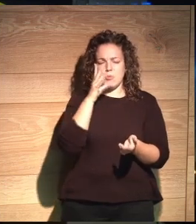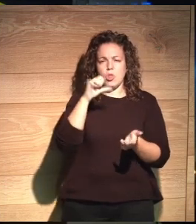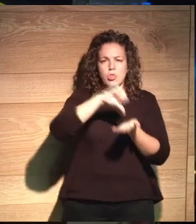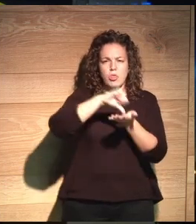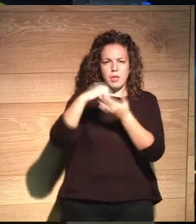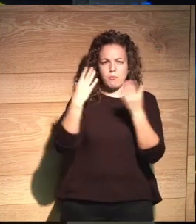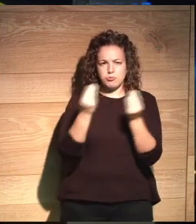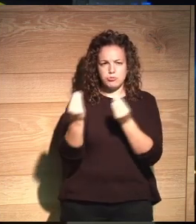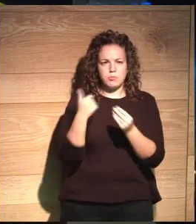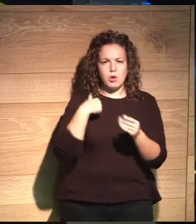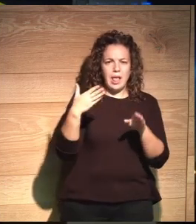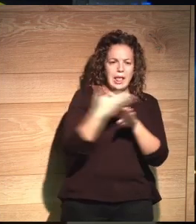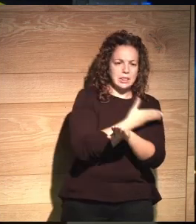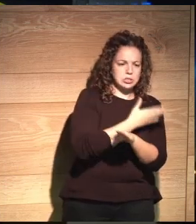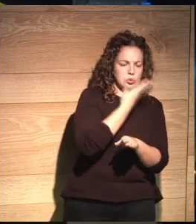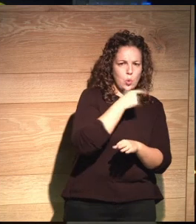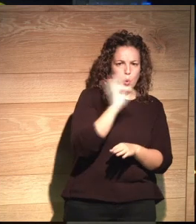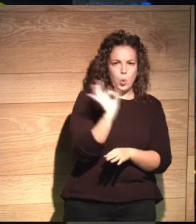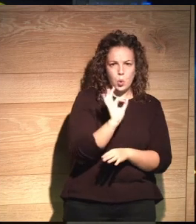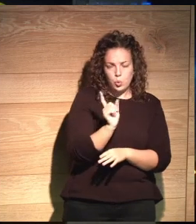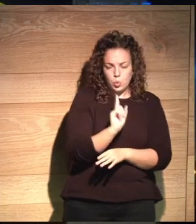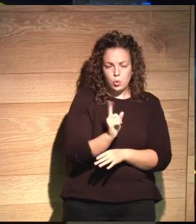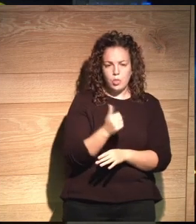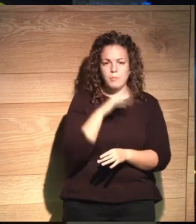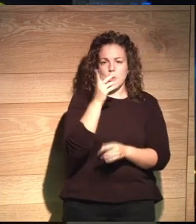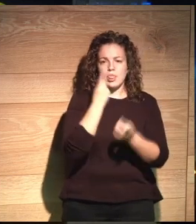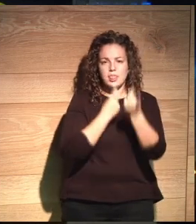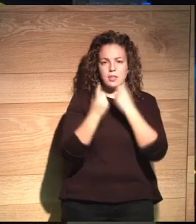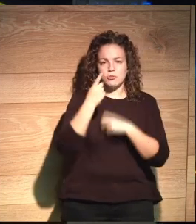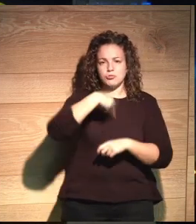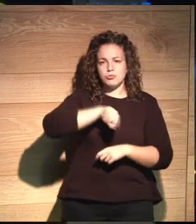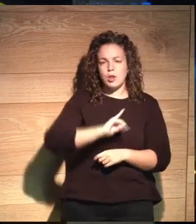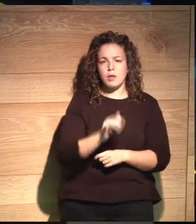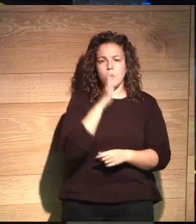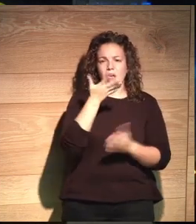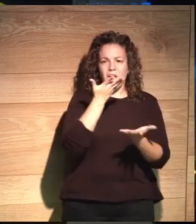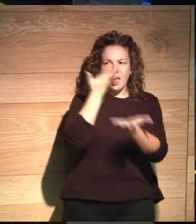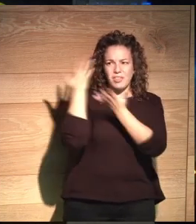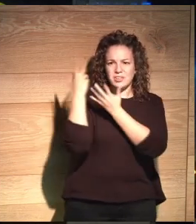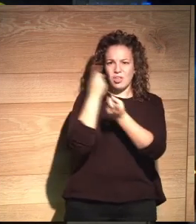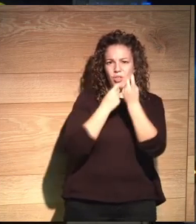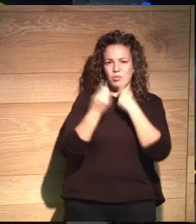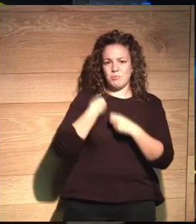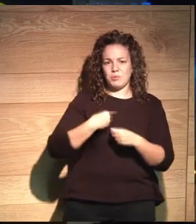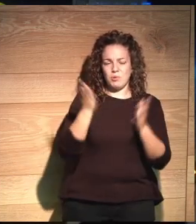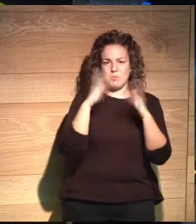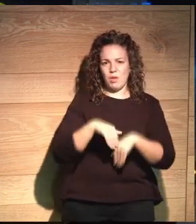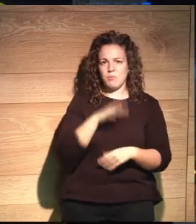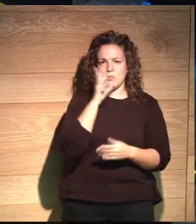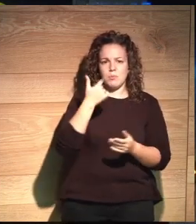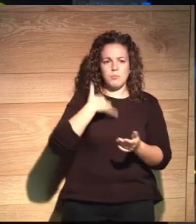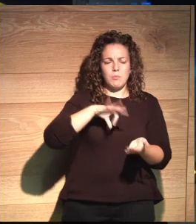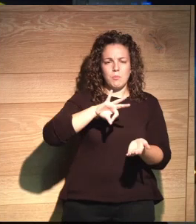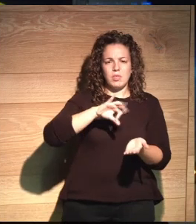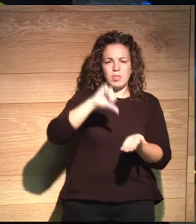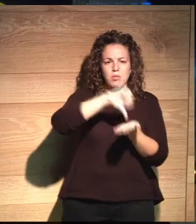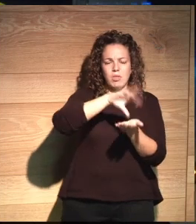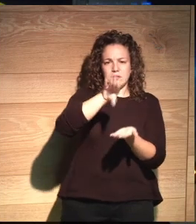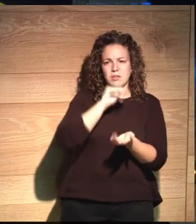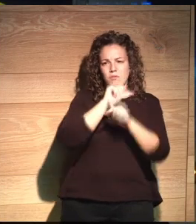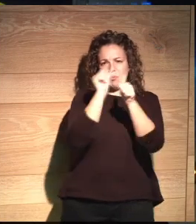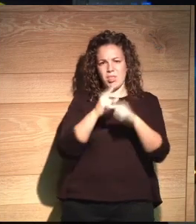no conocíamos antes es decir los datos que tenemos no los teníamos hace 10 años entonces de esa manera podemos entender las ideas de una forma extraordinaria en la